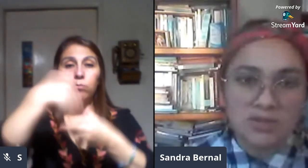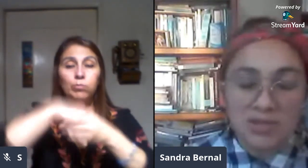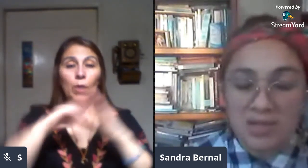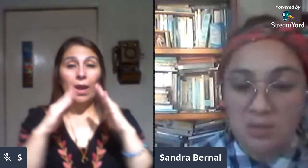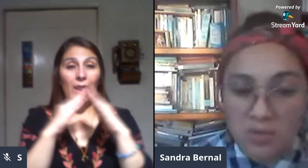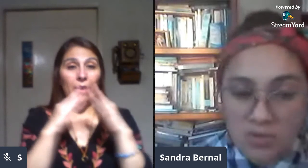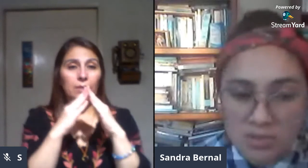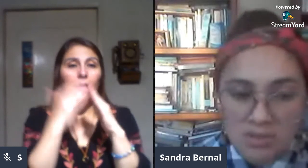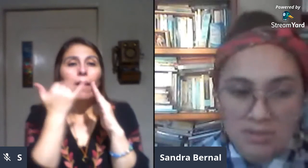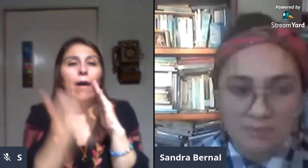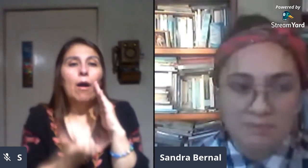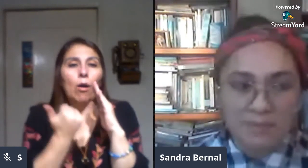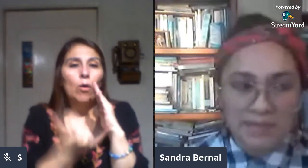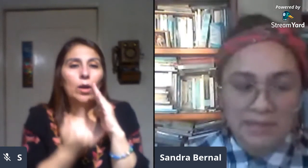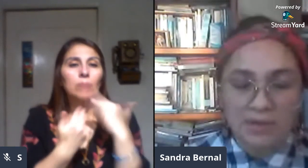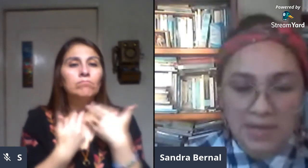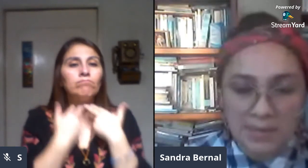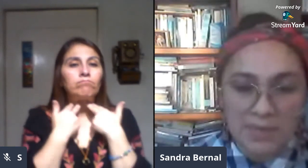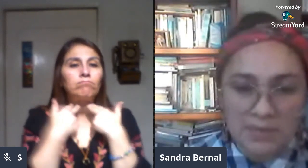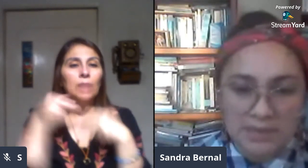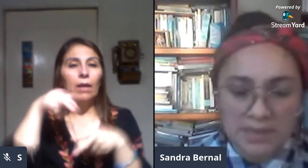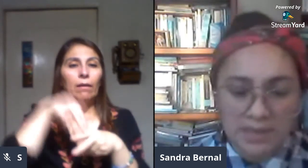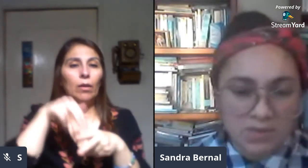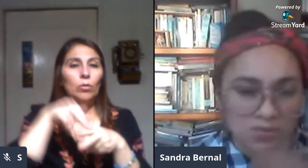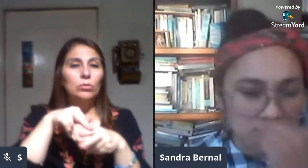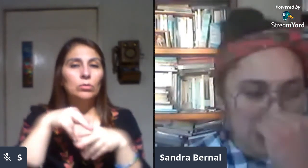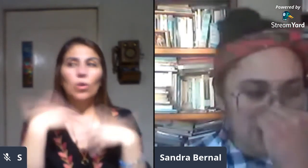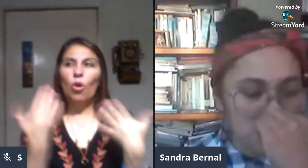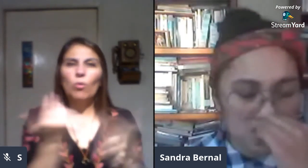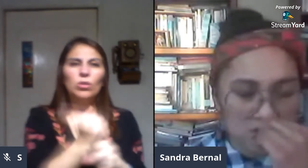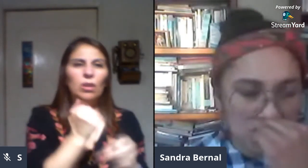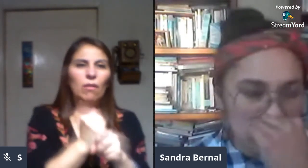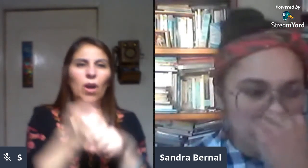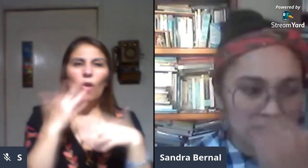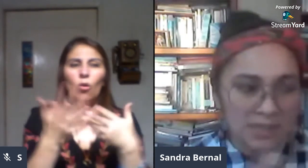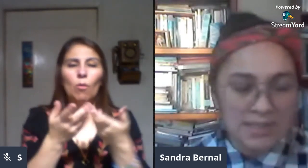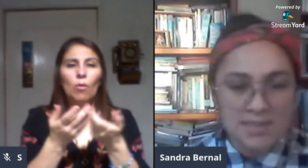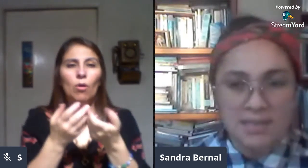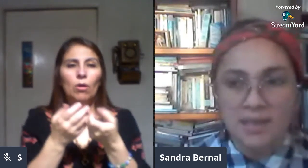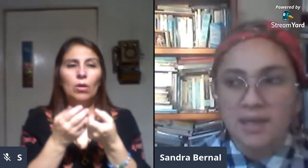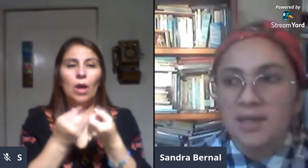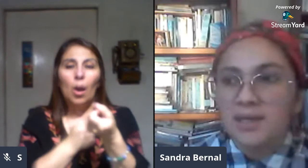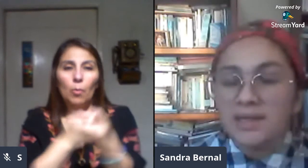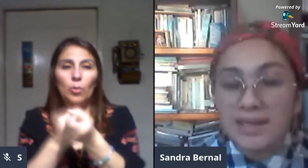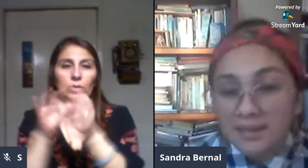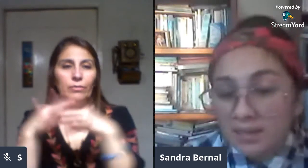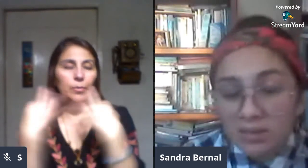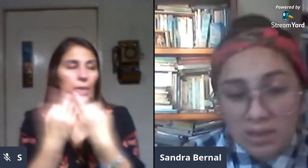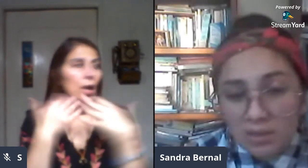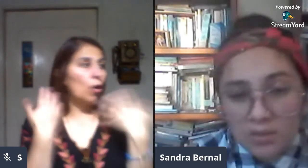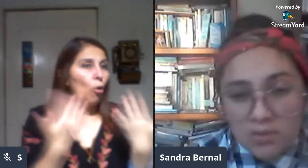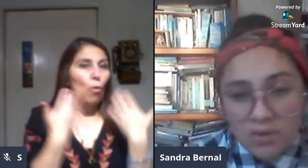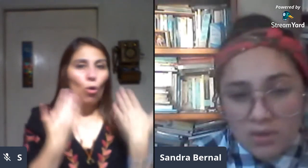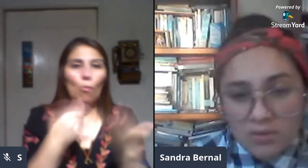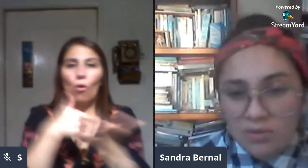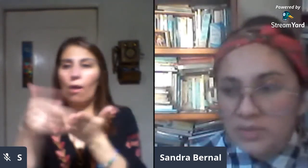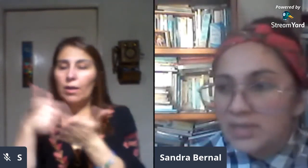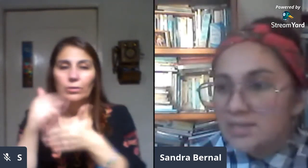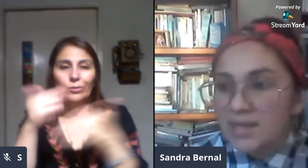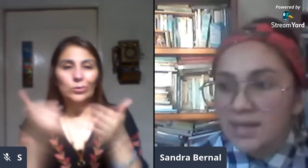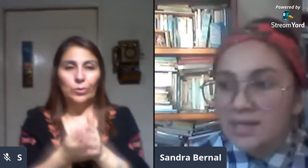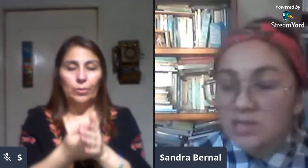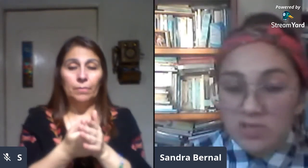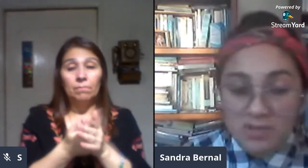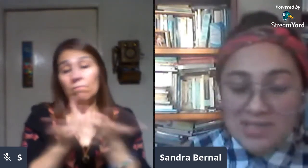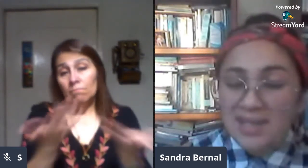momentos sin recursos para trabajar y para mantener a sus hijos y a sus familias, y han tenido que incluso